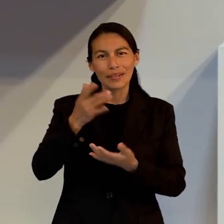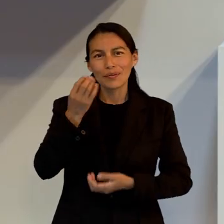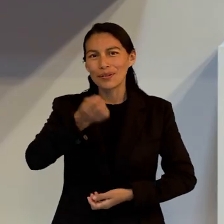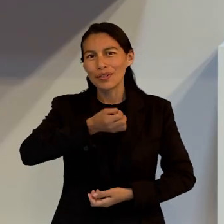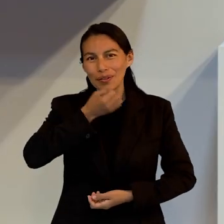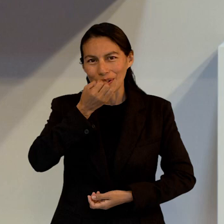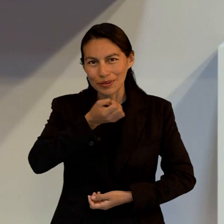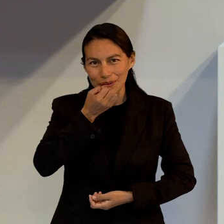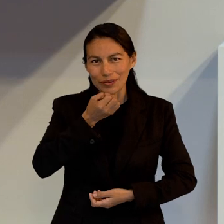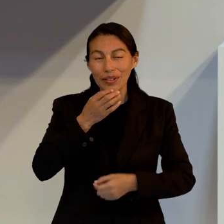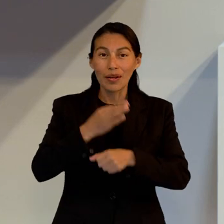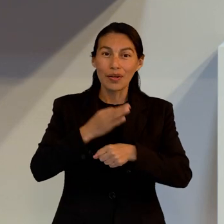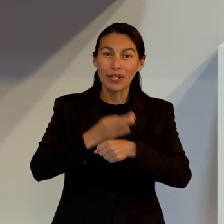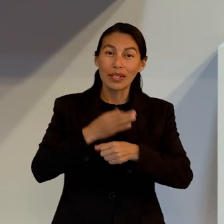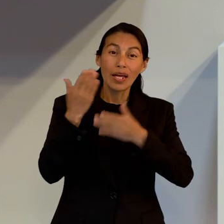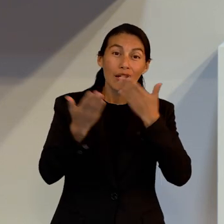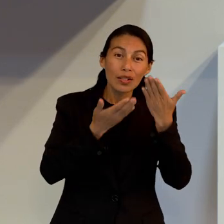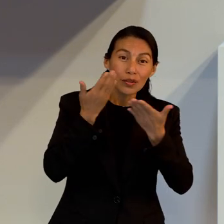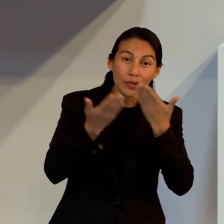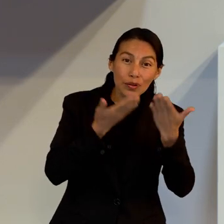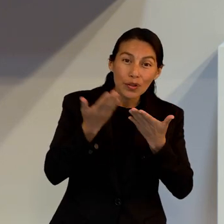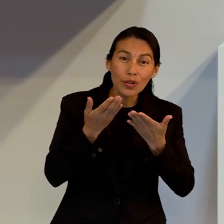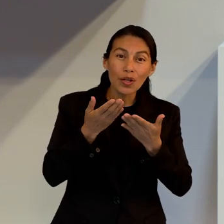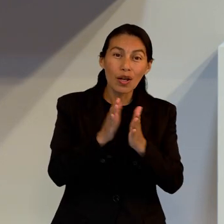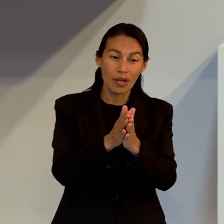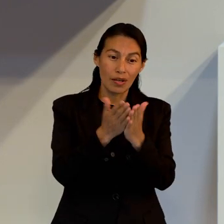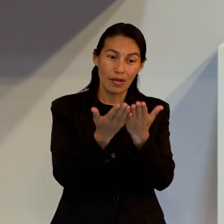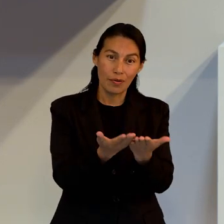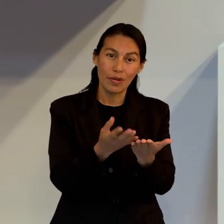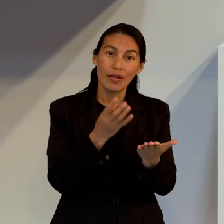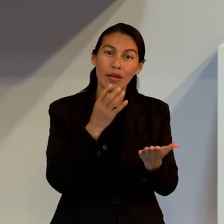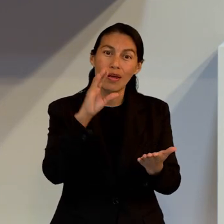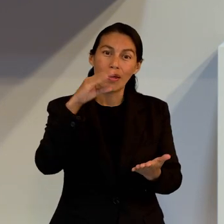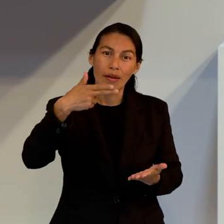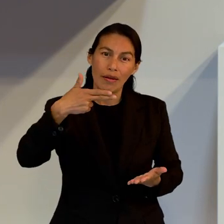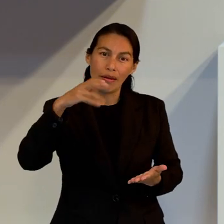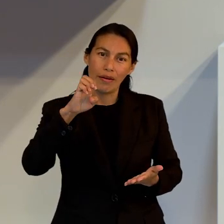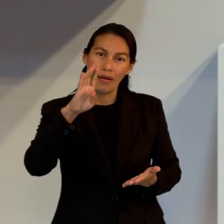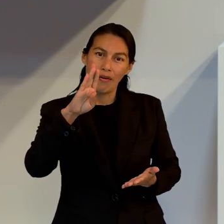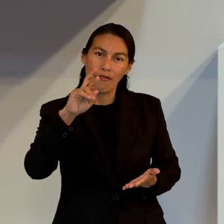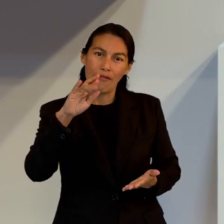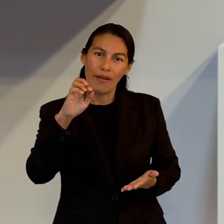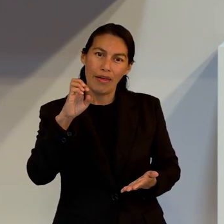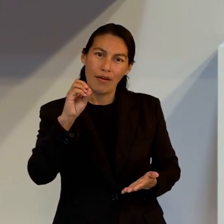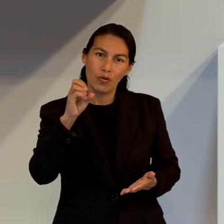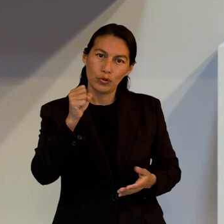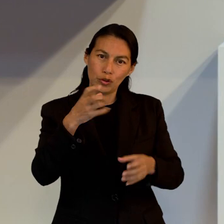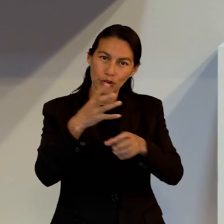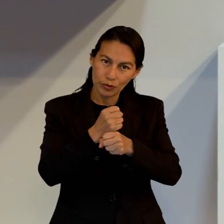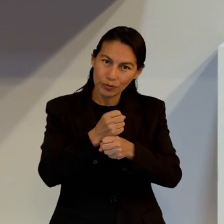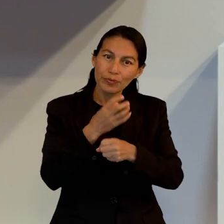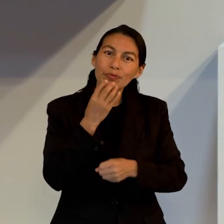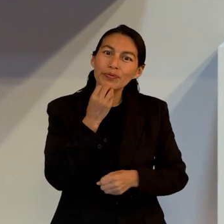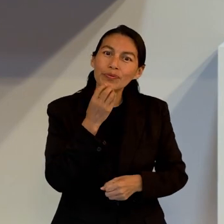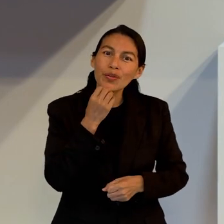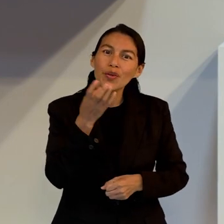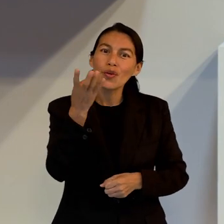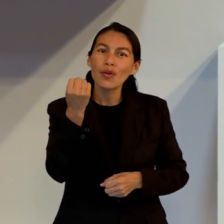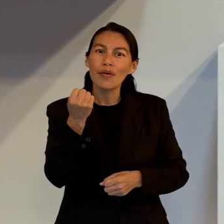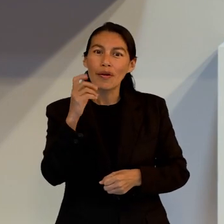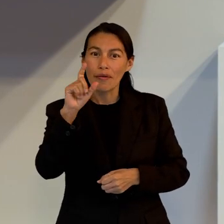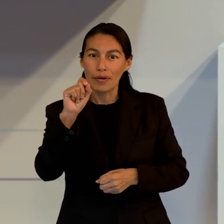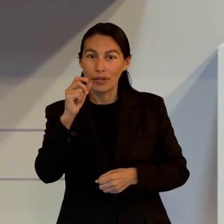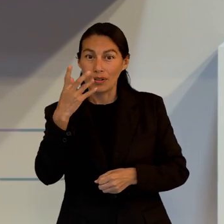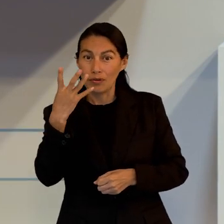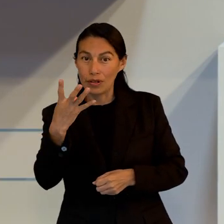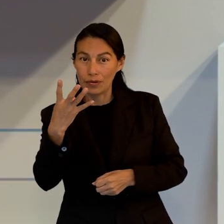en esta ocasión nuestro estudio estará centrado en el libro de hebreos 9 24 dice